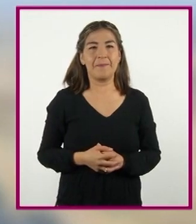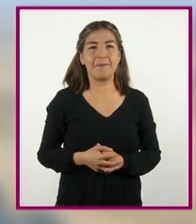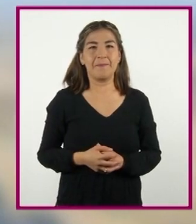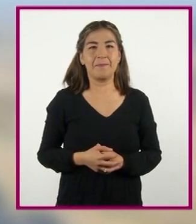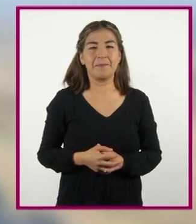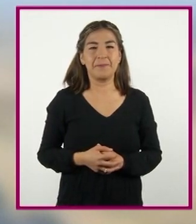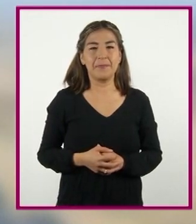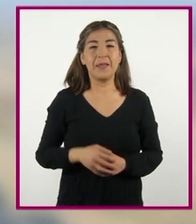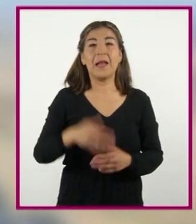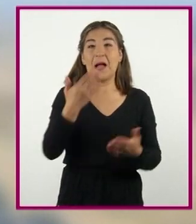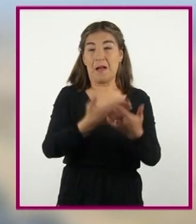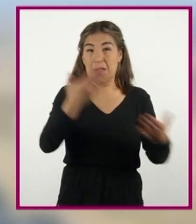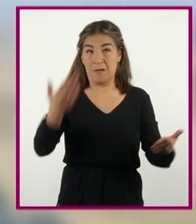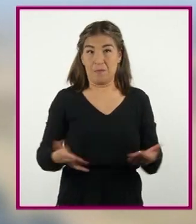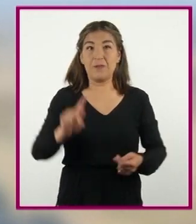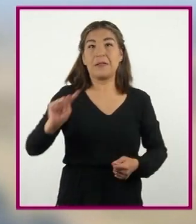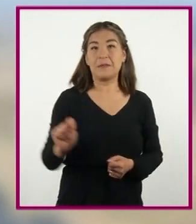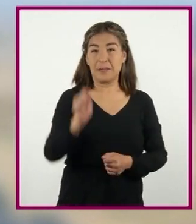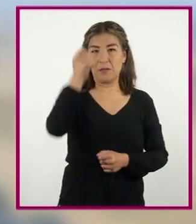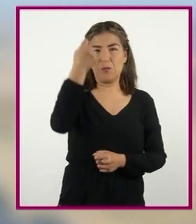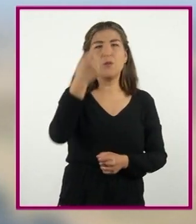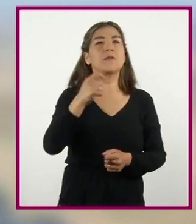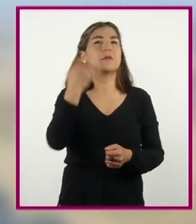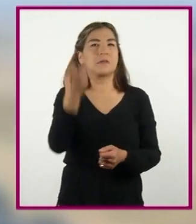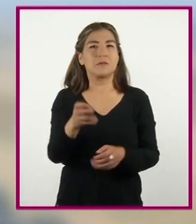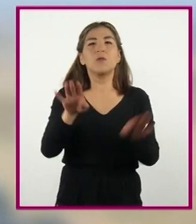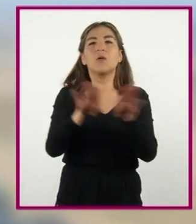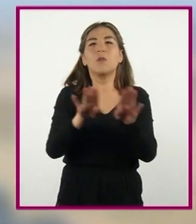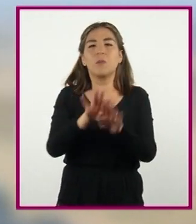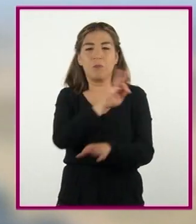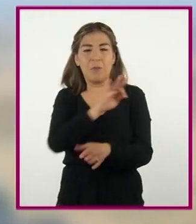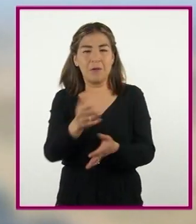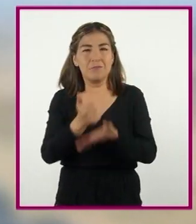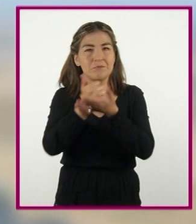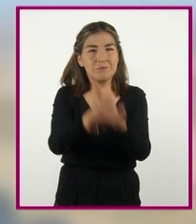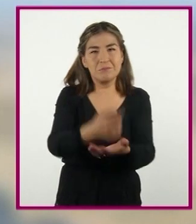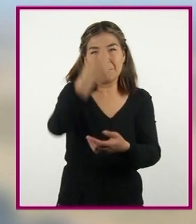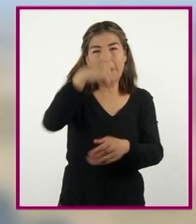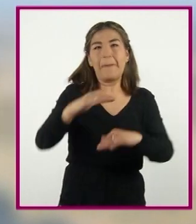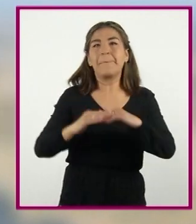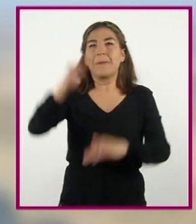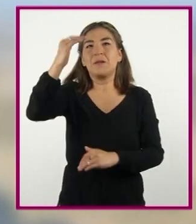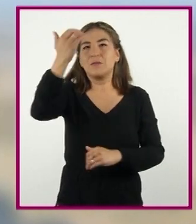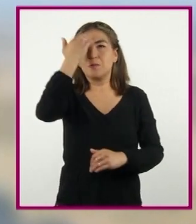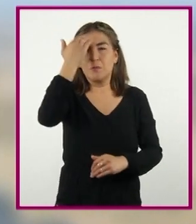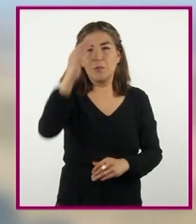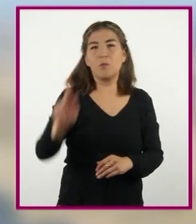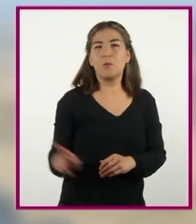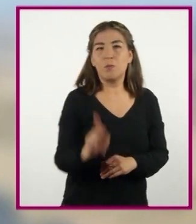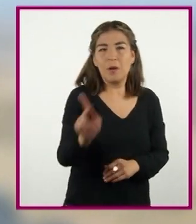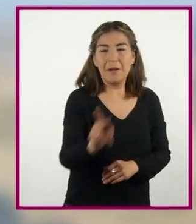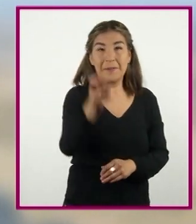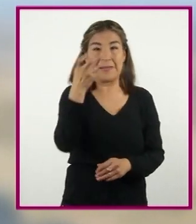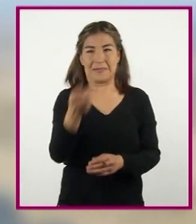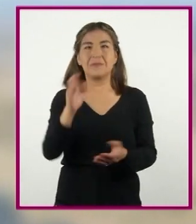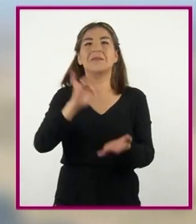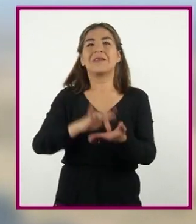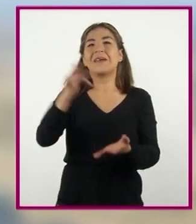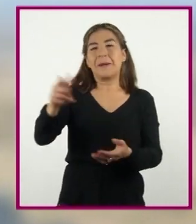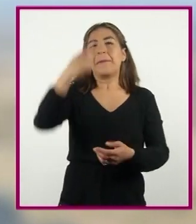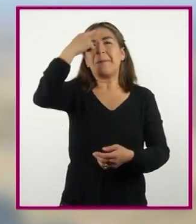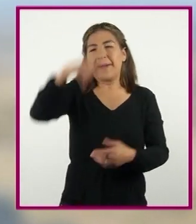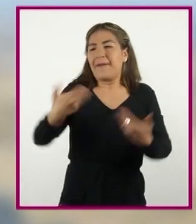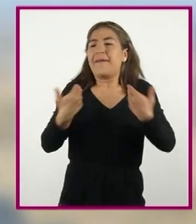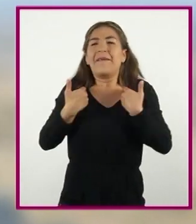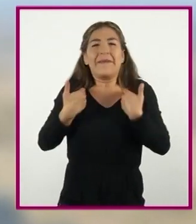Actualmente, las tecnologías nos permiten un mayor conocimiento de otros pueblos y por ello resulta mucho más fácil